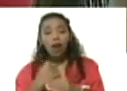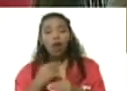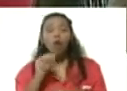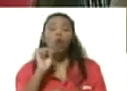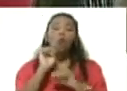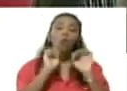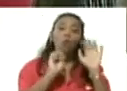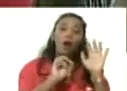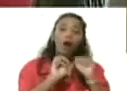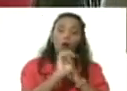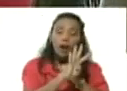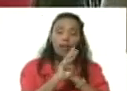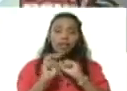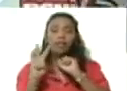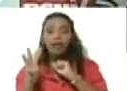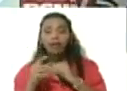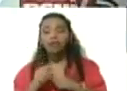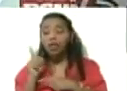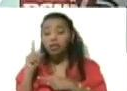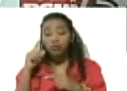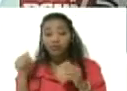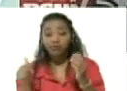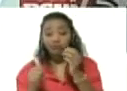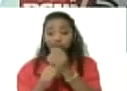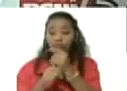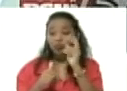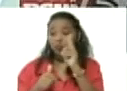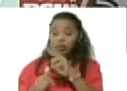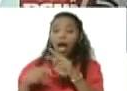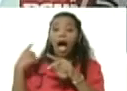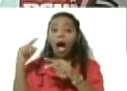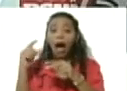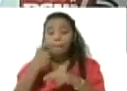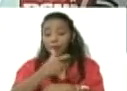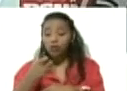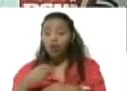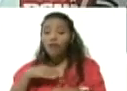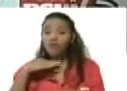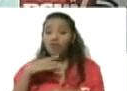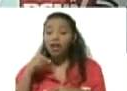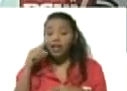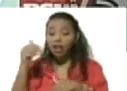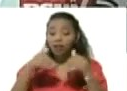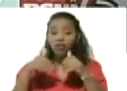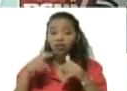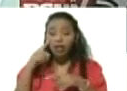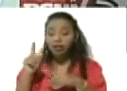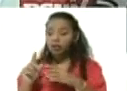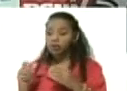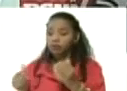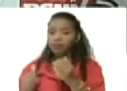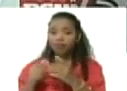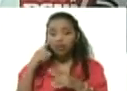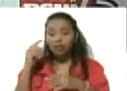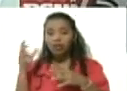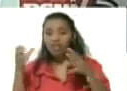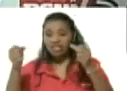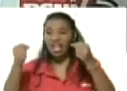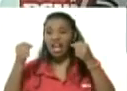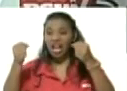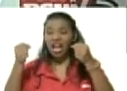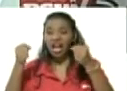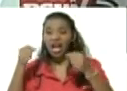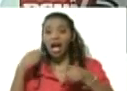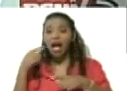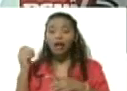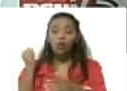Entonces, cuando él se dio cuenta que había quórum, pero que los votos no le daban, inventó ensartarse en una reja. ¿Y qué